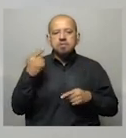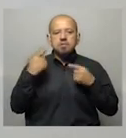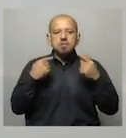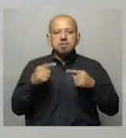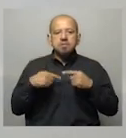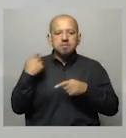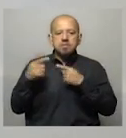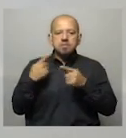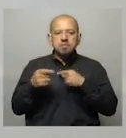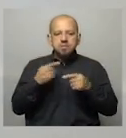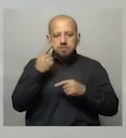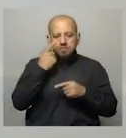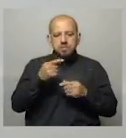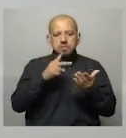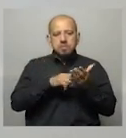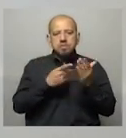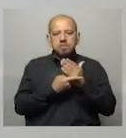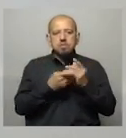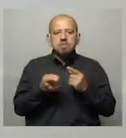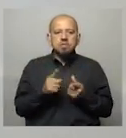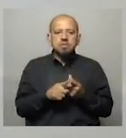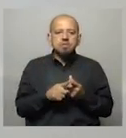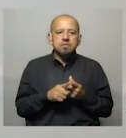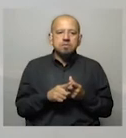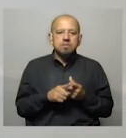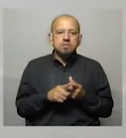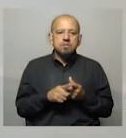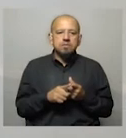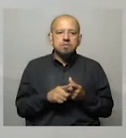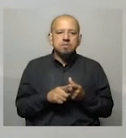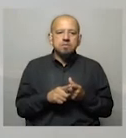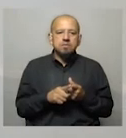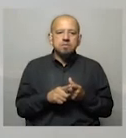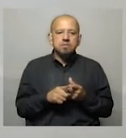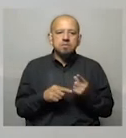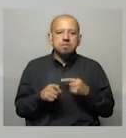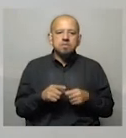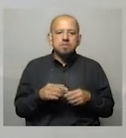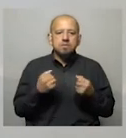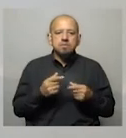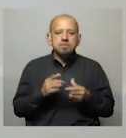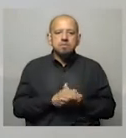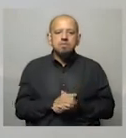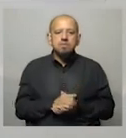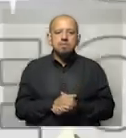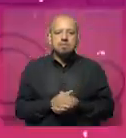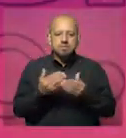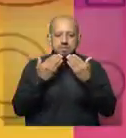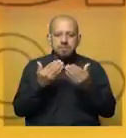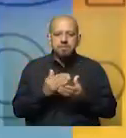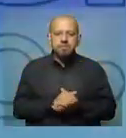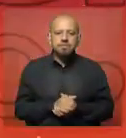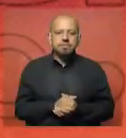generaciones conozcan este proyecto que viene con una garra fuerte. Sí, gracias, muchas gracias.